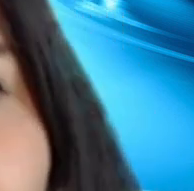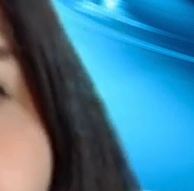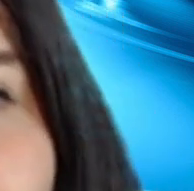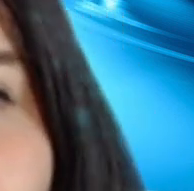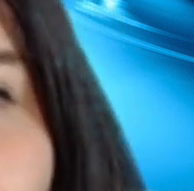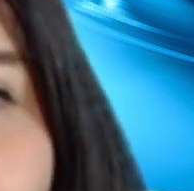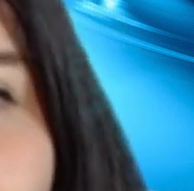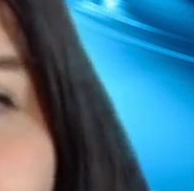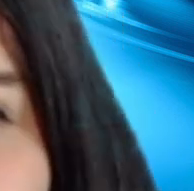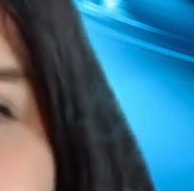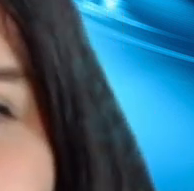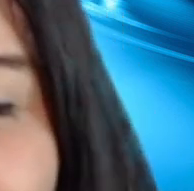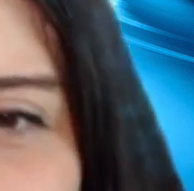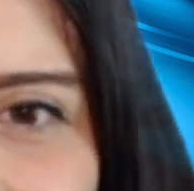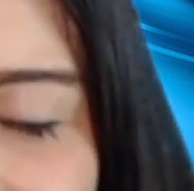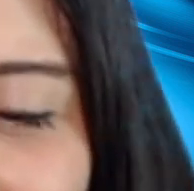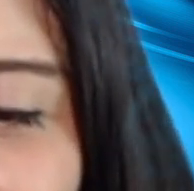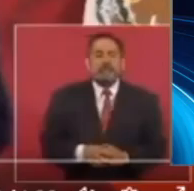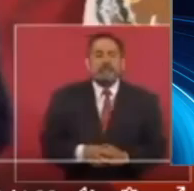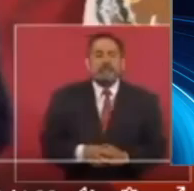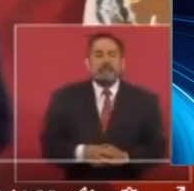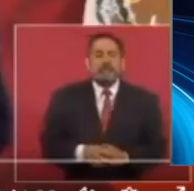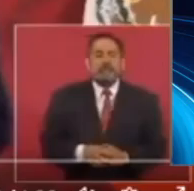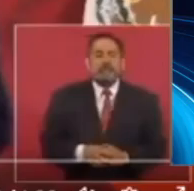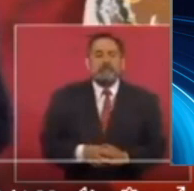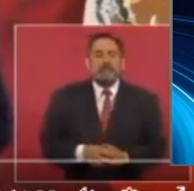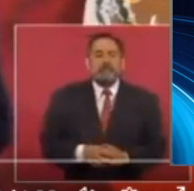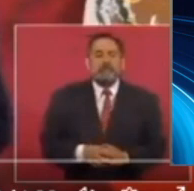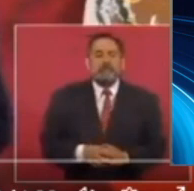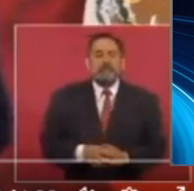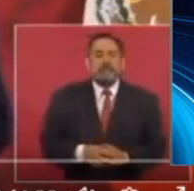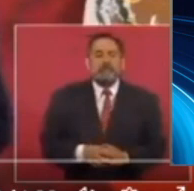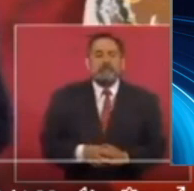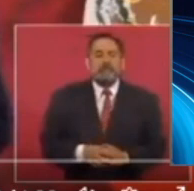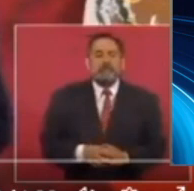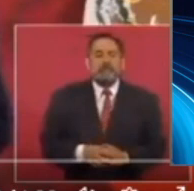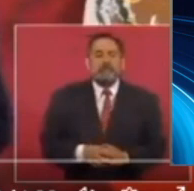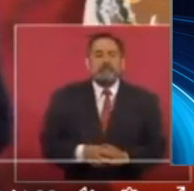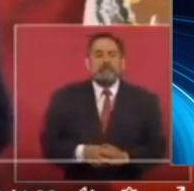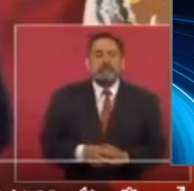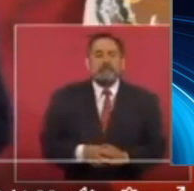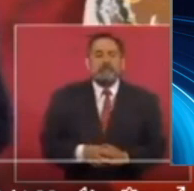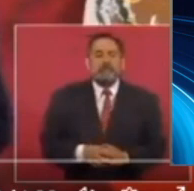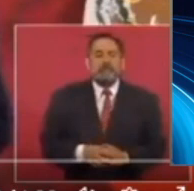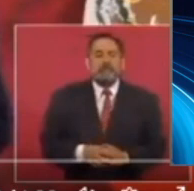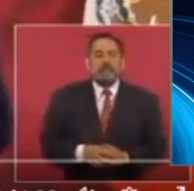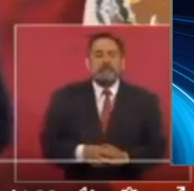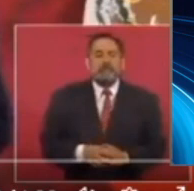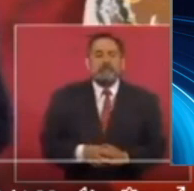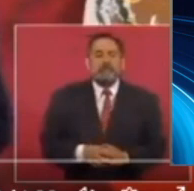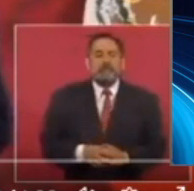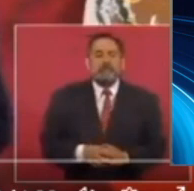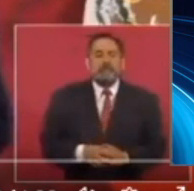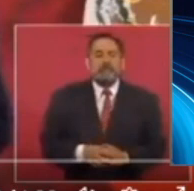pública. Arrancamos con la información y dice lo siguiente. Traición a la patria, delito estipulado en el Código Penal a quien entrega al servicio de